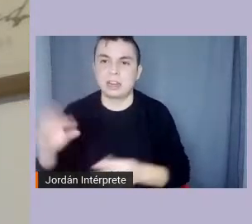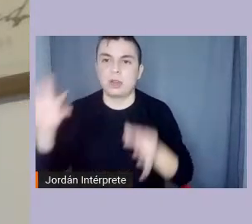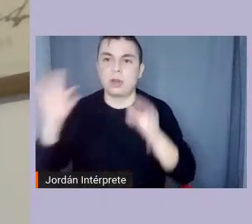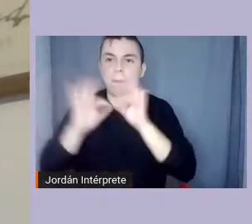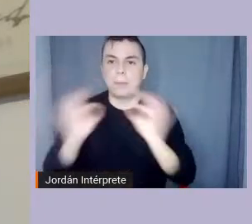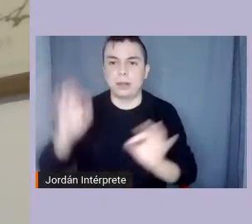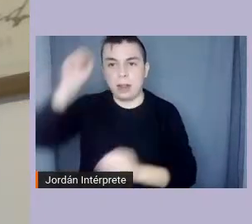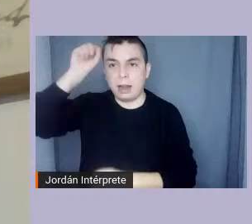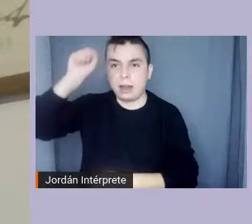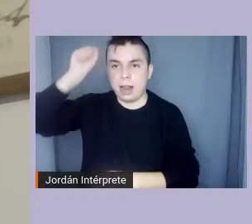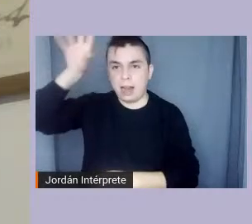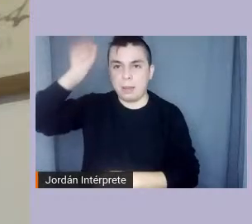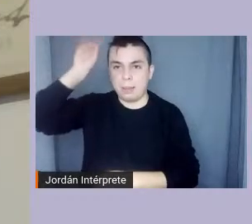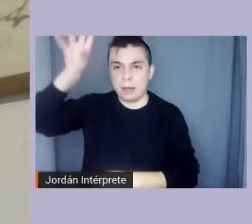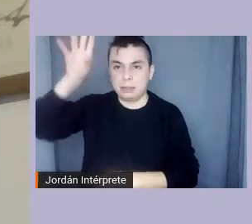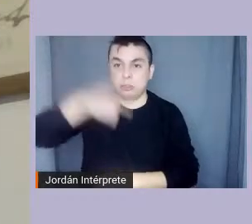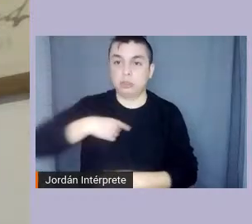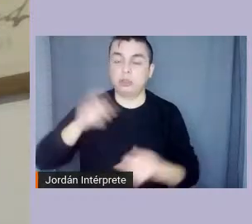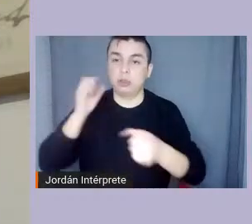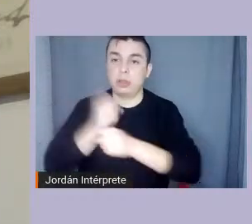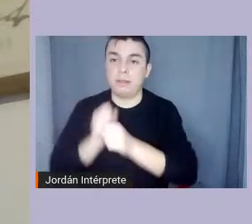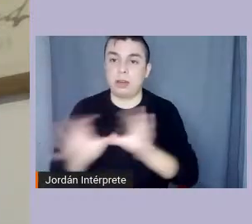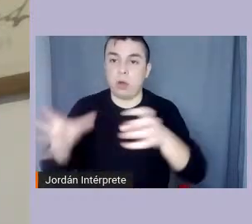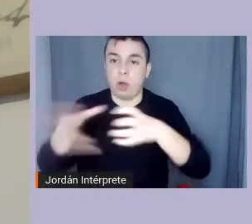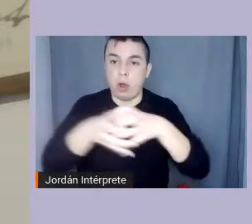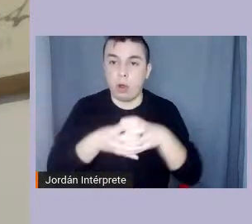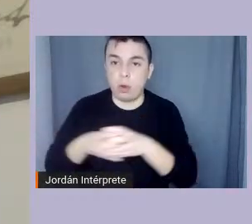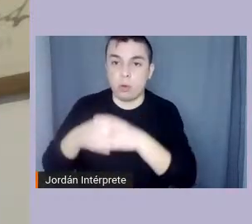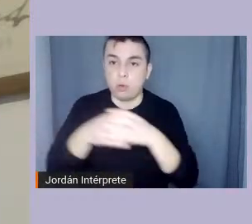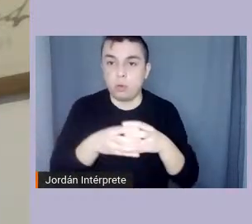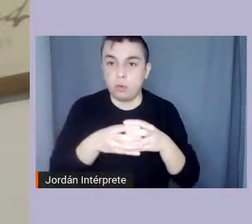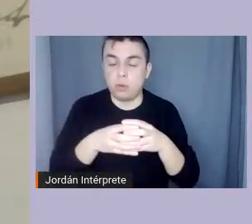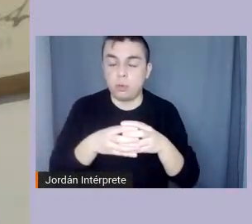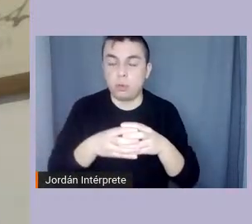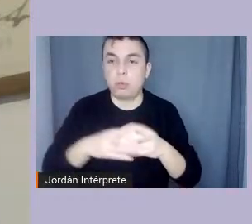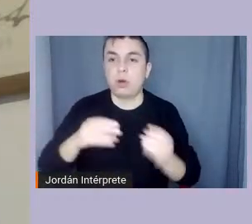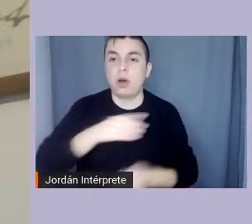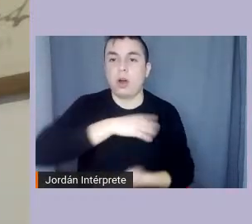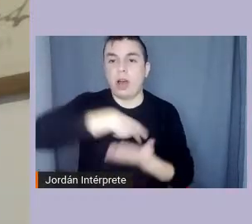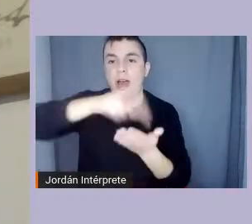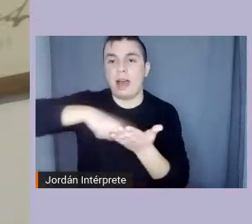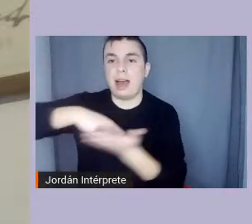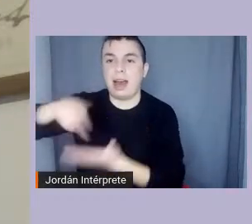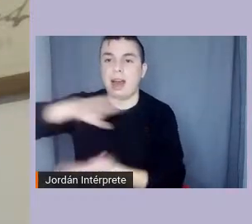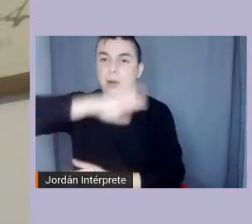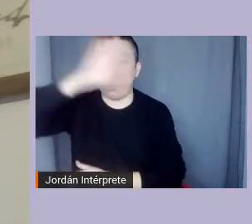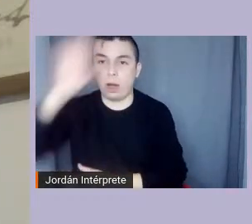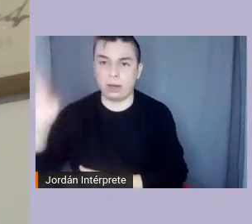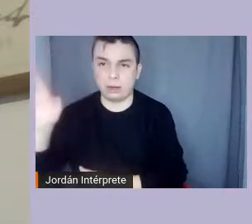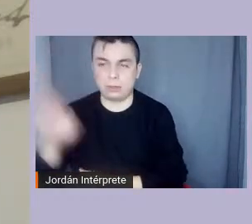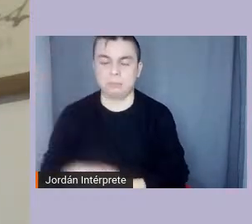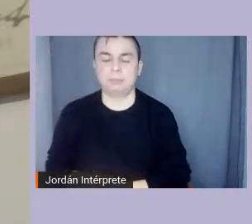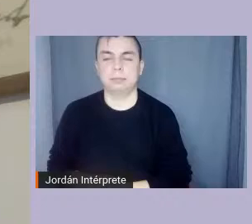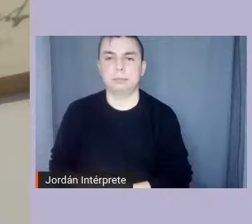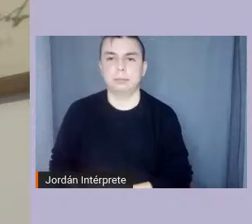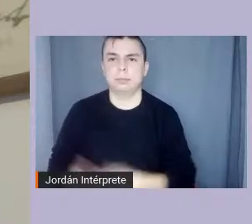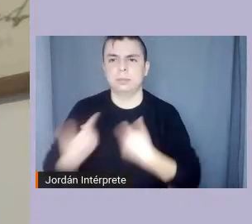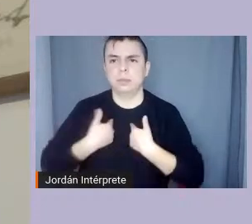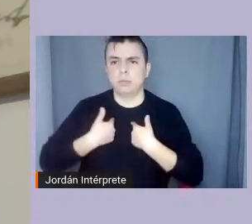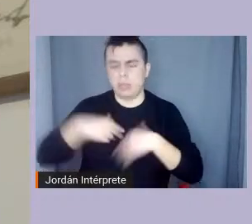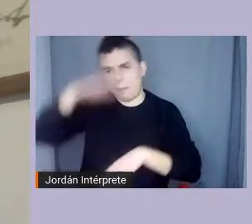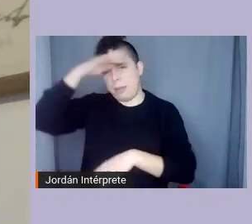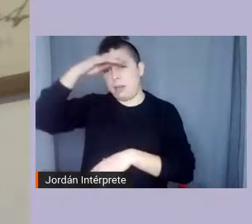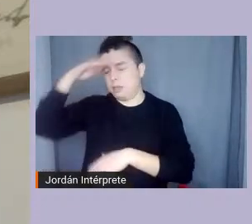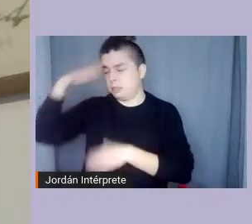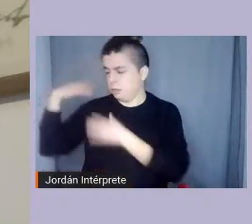Acuarela. Si puedo hablar, es desde la experiencia que me ha dado el conocer el mundo de la educación musical